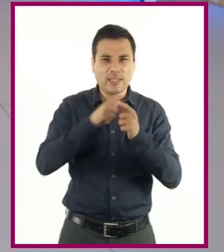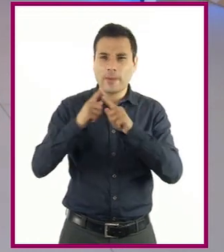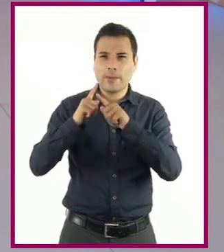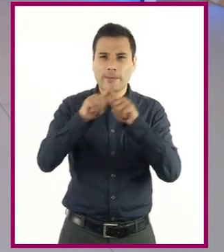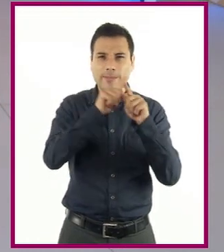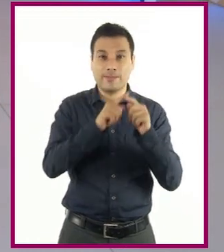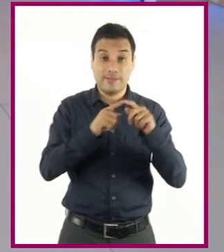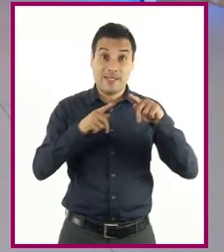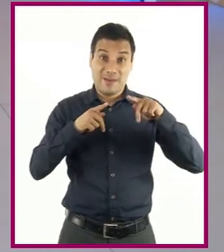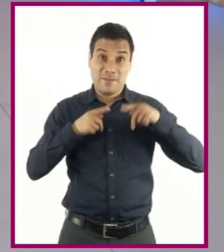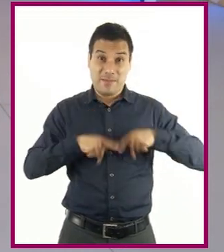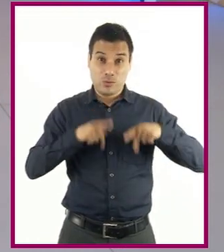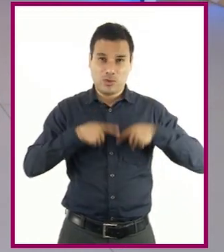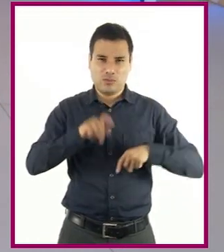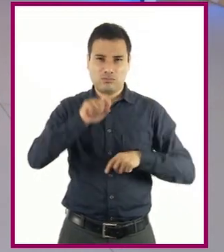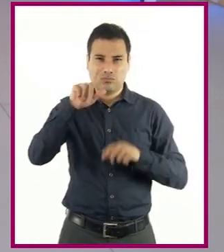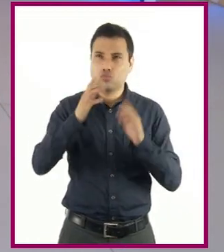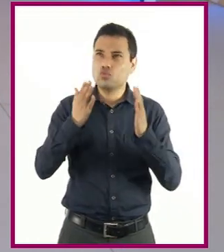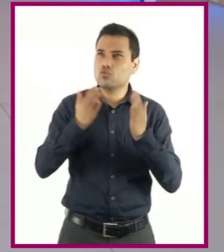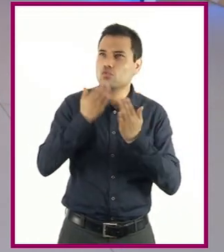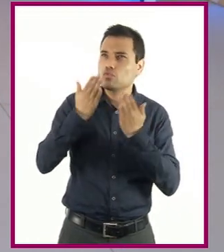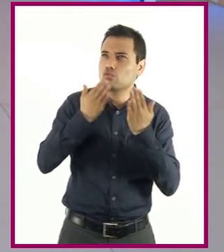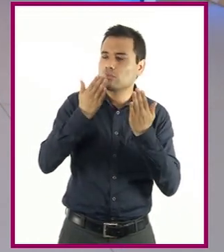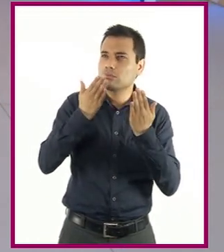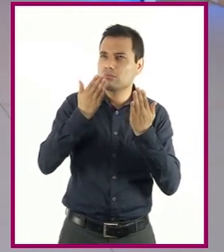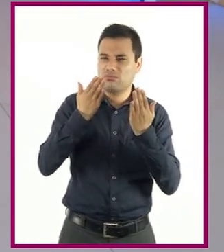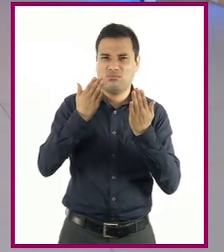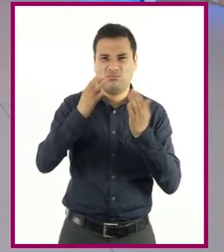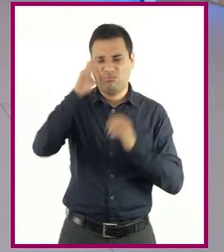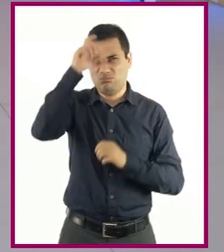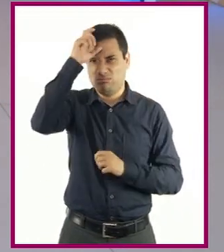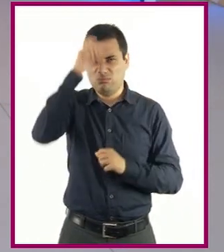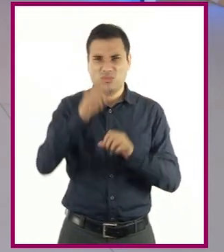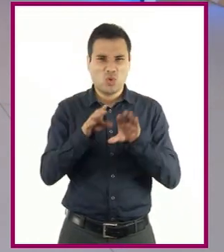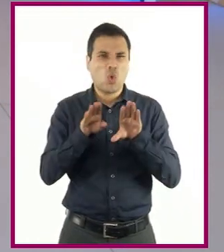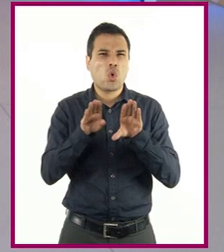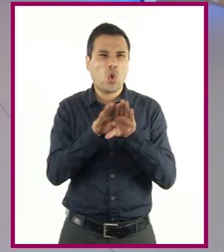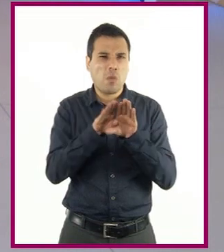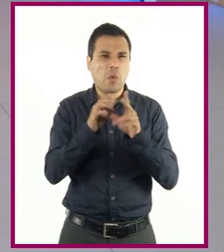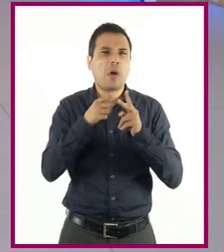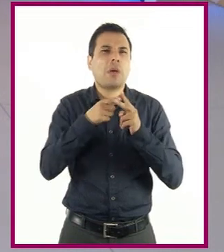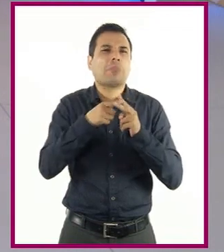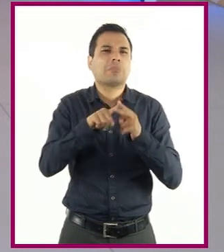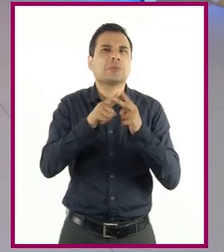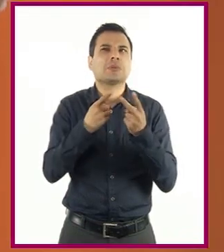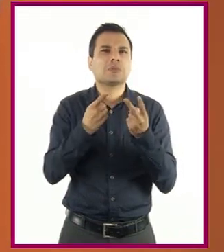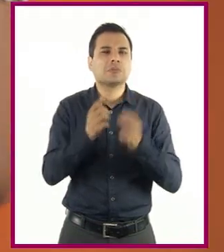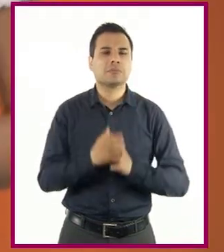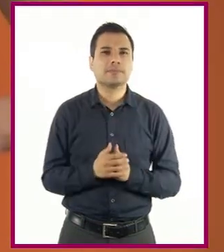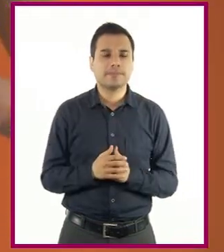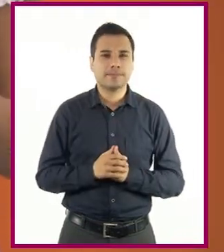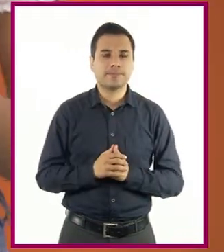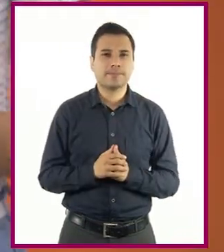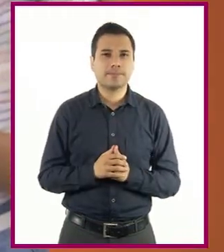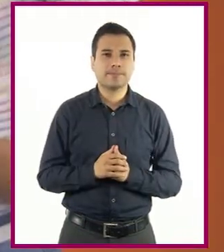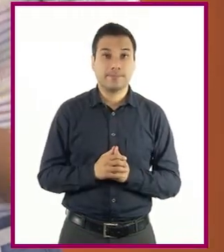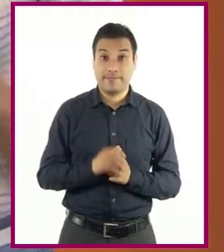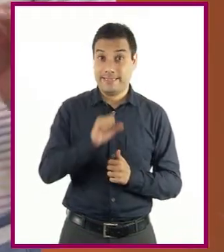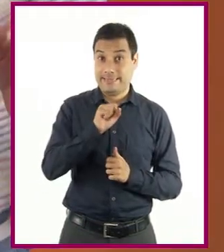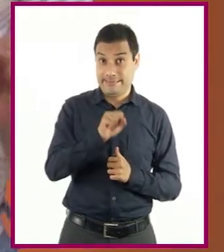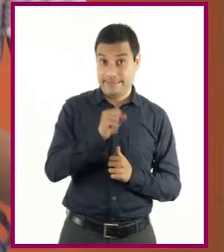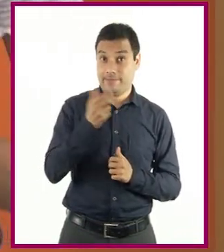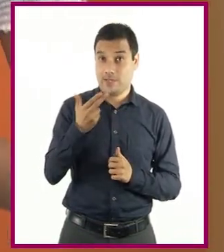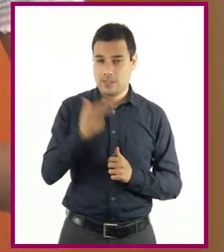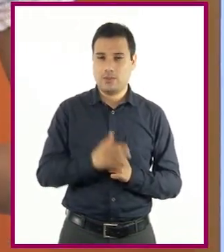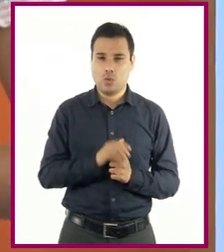que los astrofísicos se preguntaran, ¿cómo empezó esta acumulación de materia? Stephen Hawking